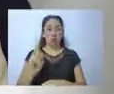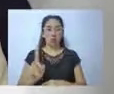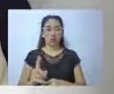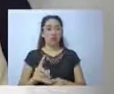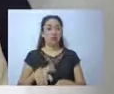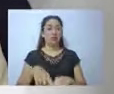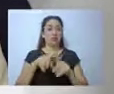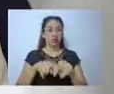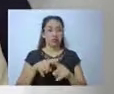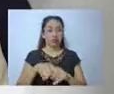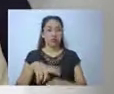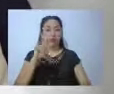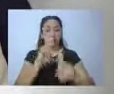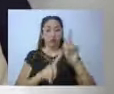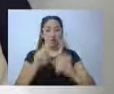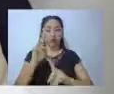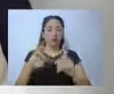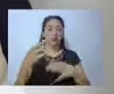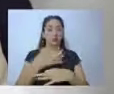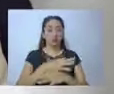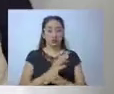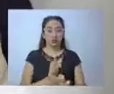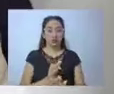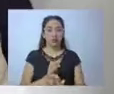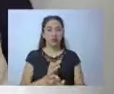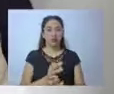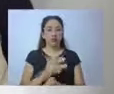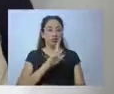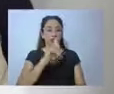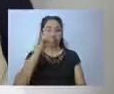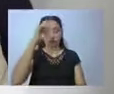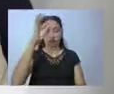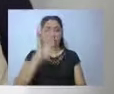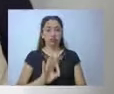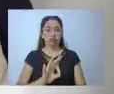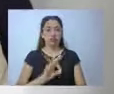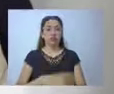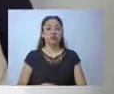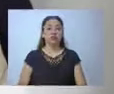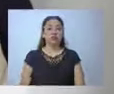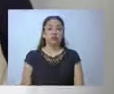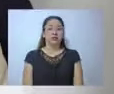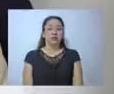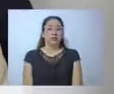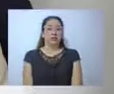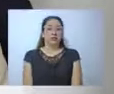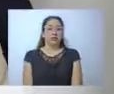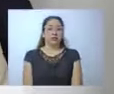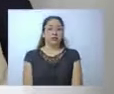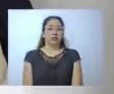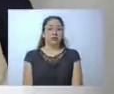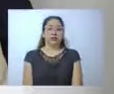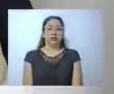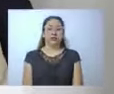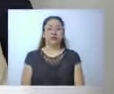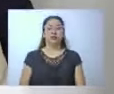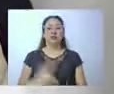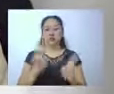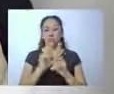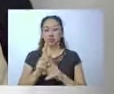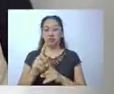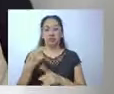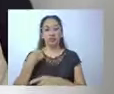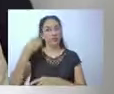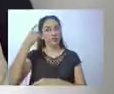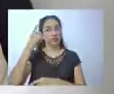otra forma, no lo creo, y también considero que no estamos aquí para estar,